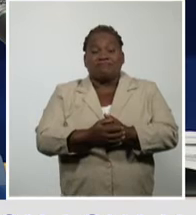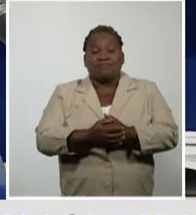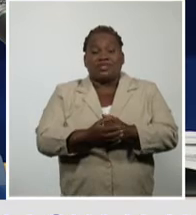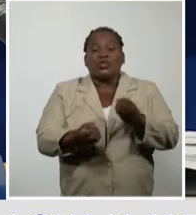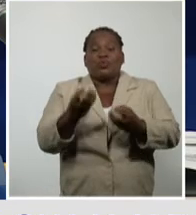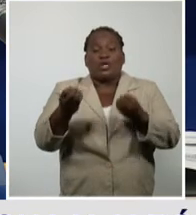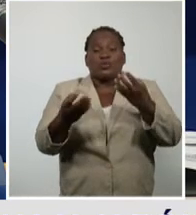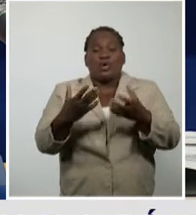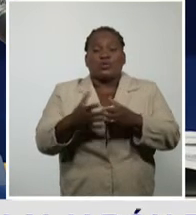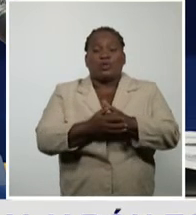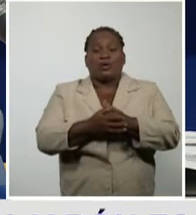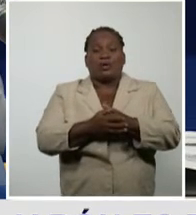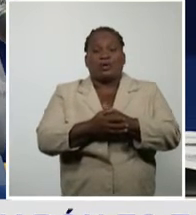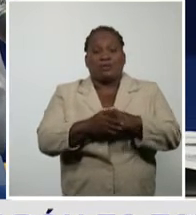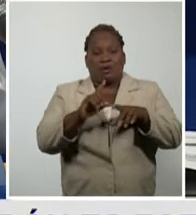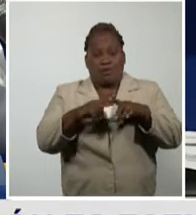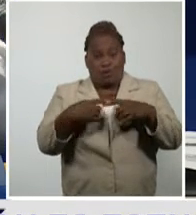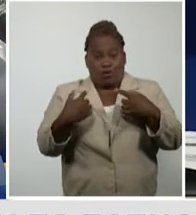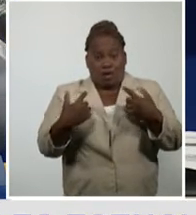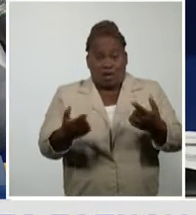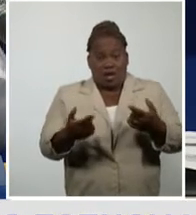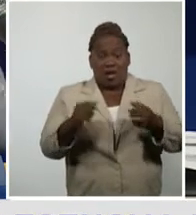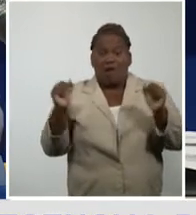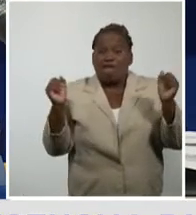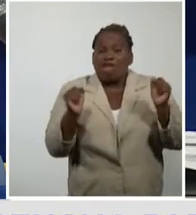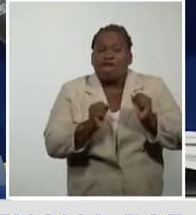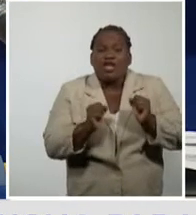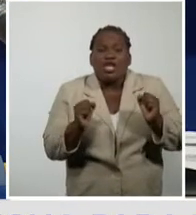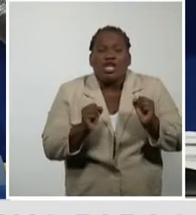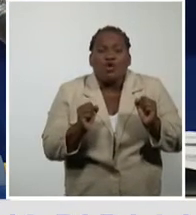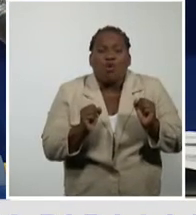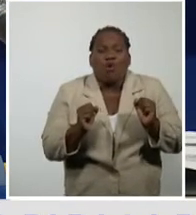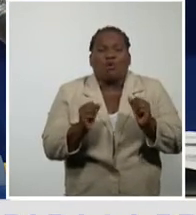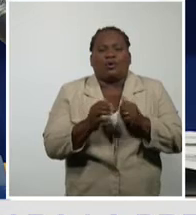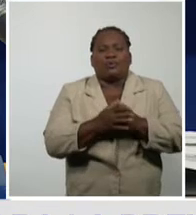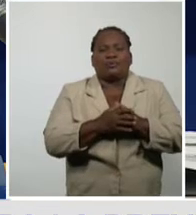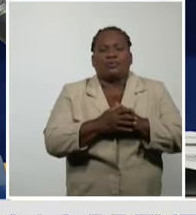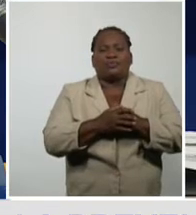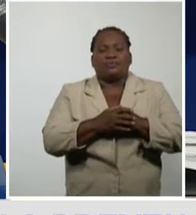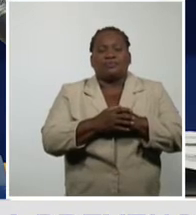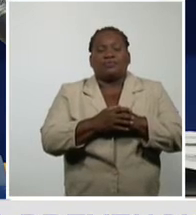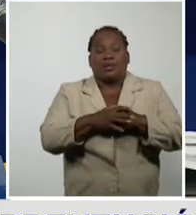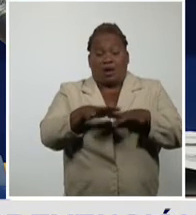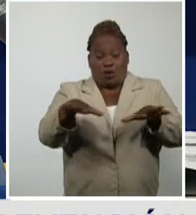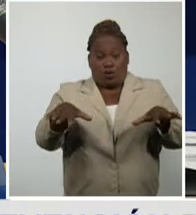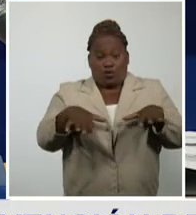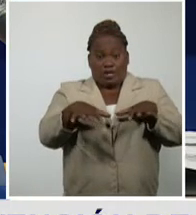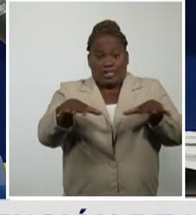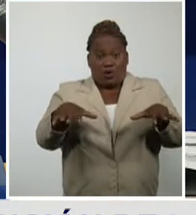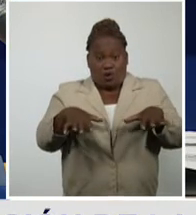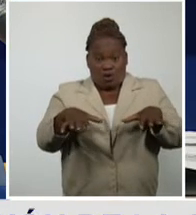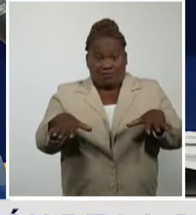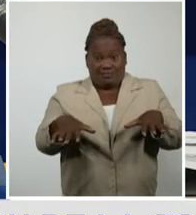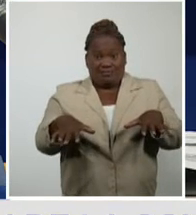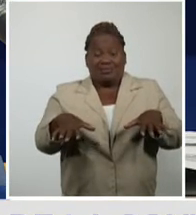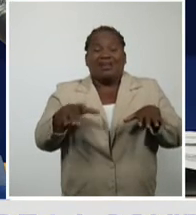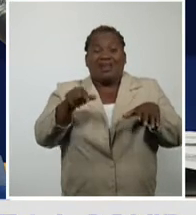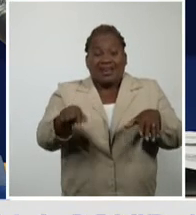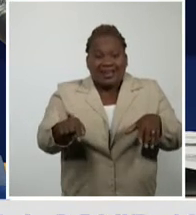enfermedades. Porque el frío, son condiciones propicias para su